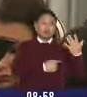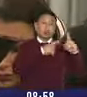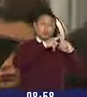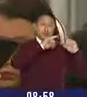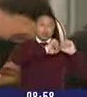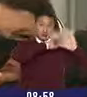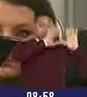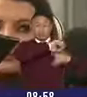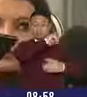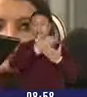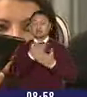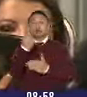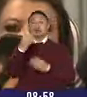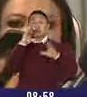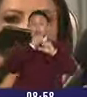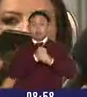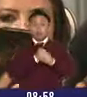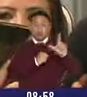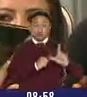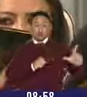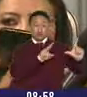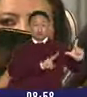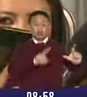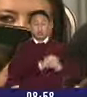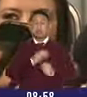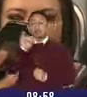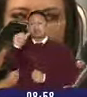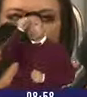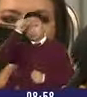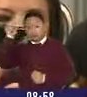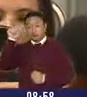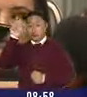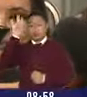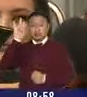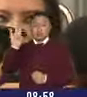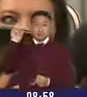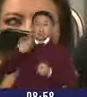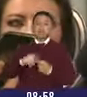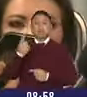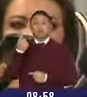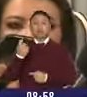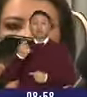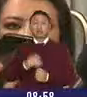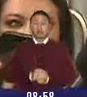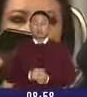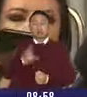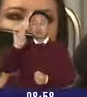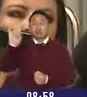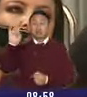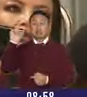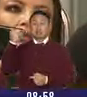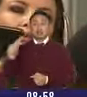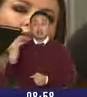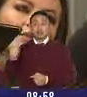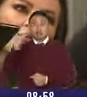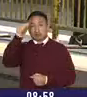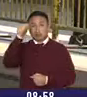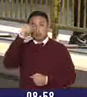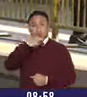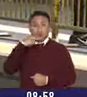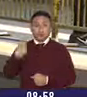mañana hasta las 11 de la noche de lunes a viernes, y los fines de semana de 7 de la mañana a 11 de la noche el sábado, y de 7 a 10 domingos y